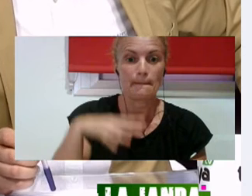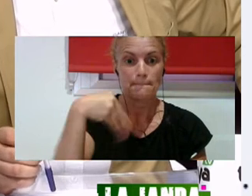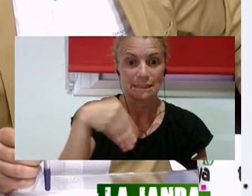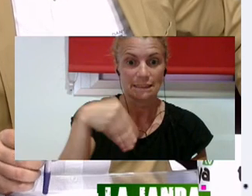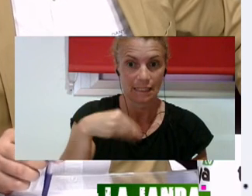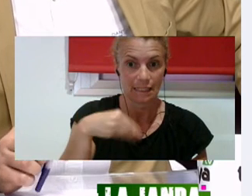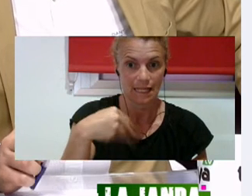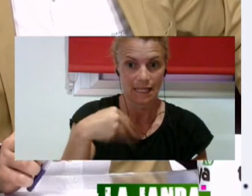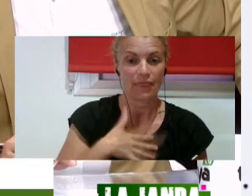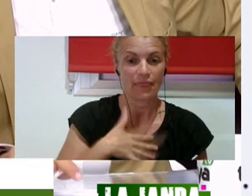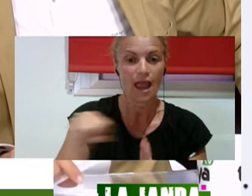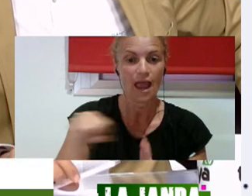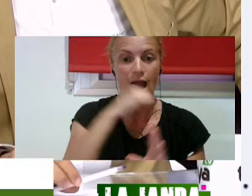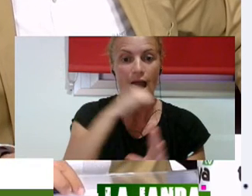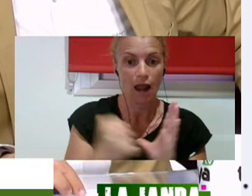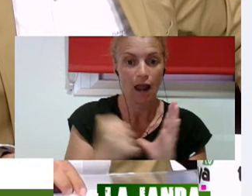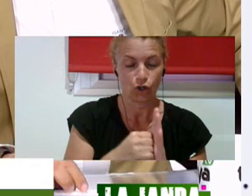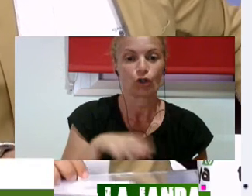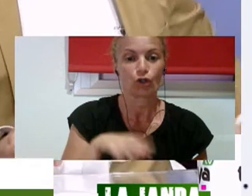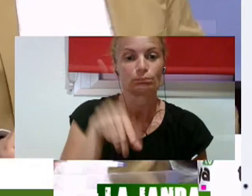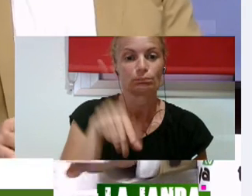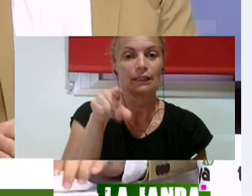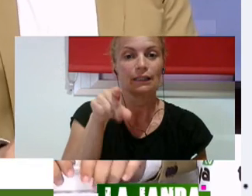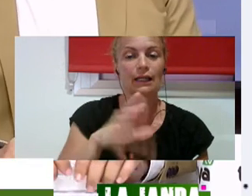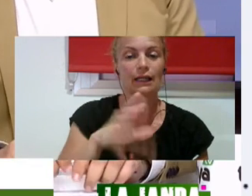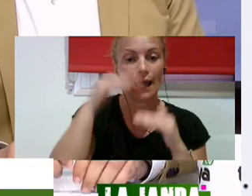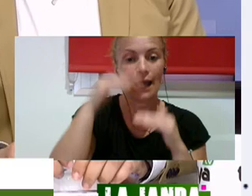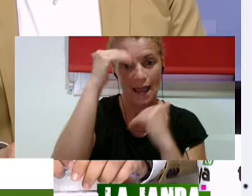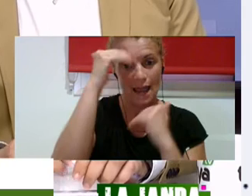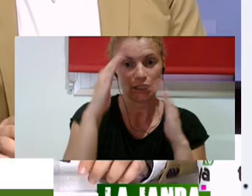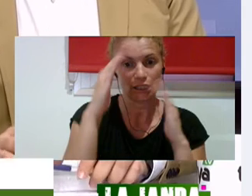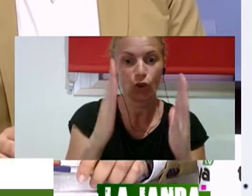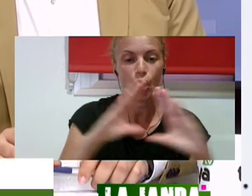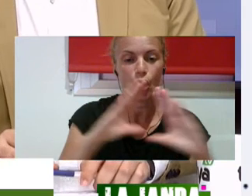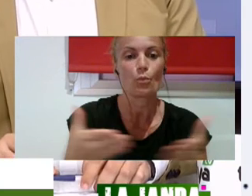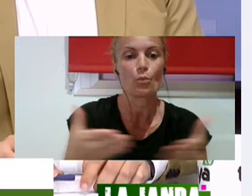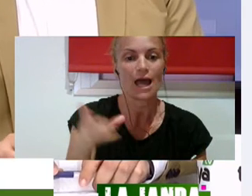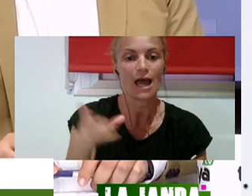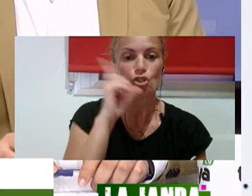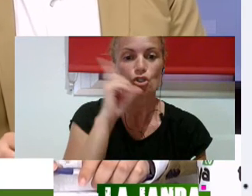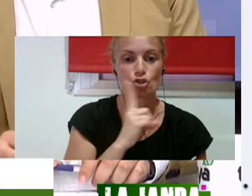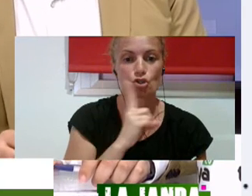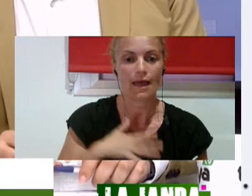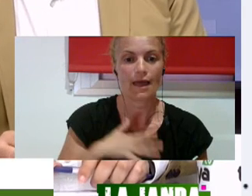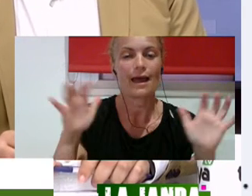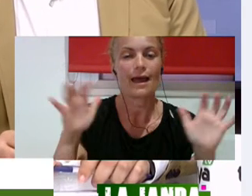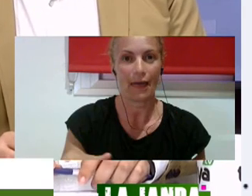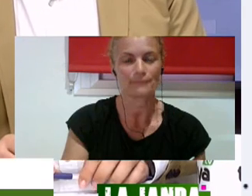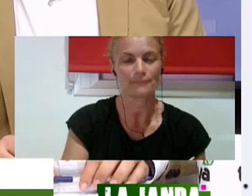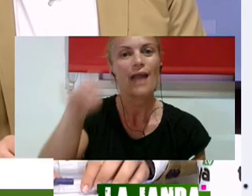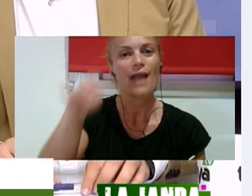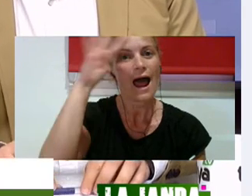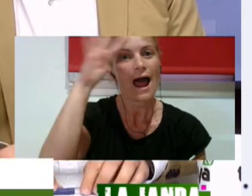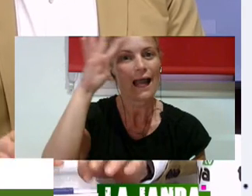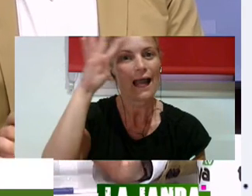Albor, un centro de atención a la comunidad sorda en Cádiz. Alejandro